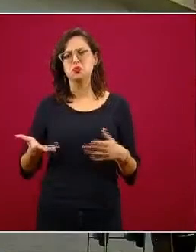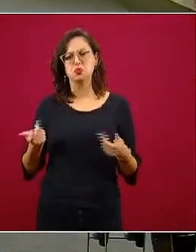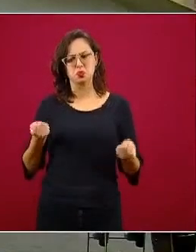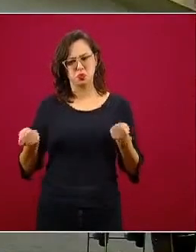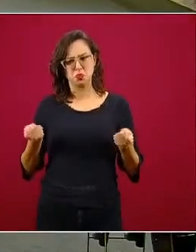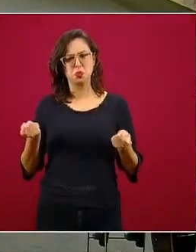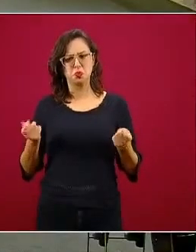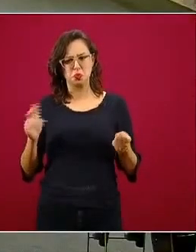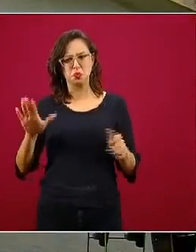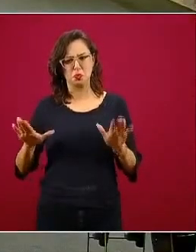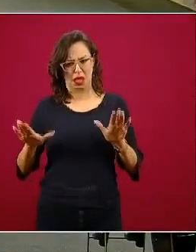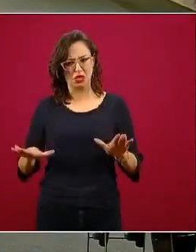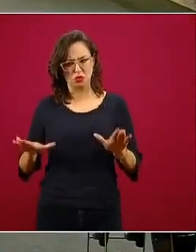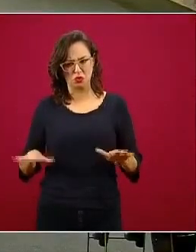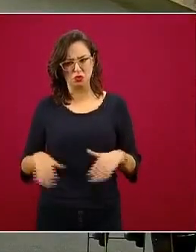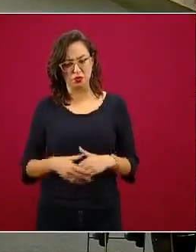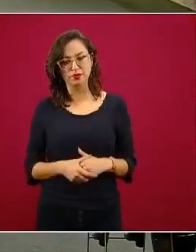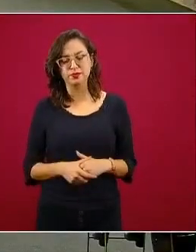siguiente.